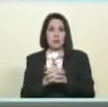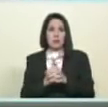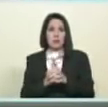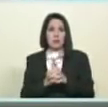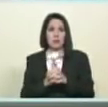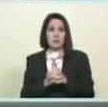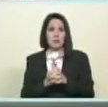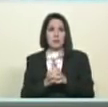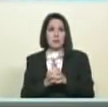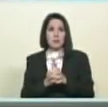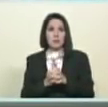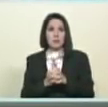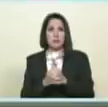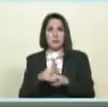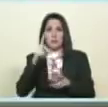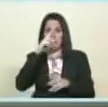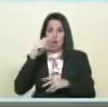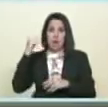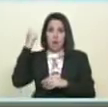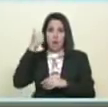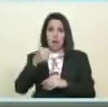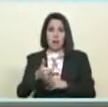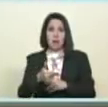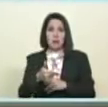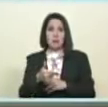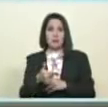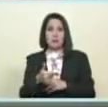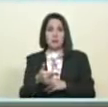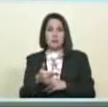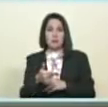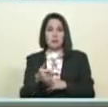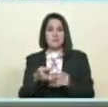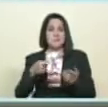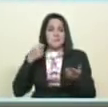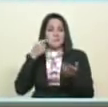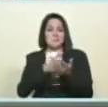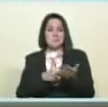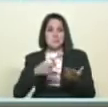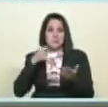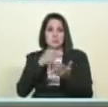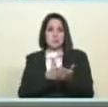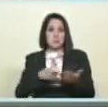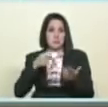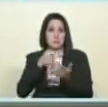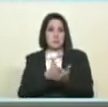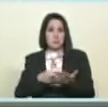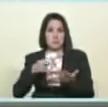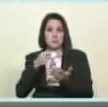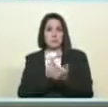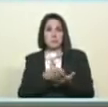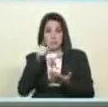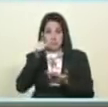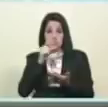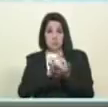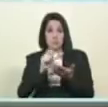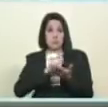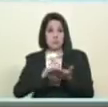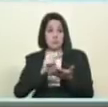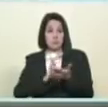Y en estos años hemos pagado, compatriota, para que tomen